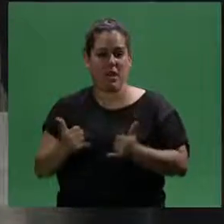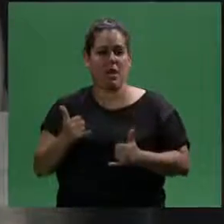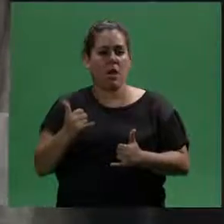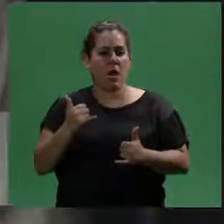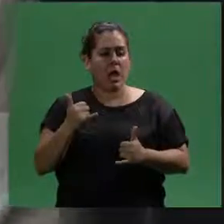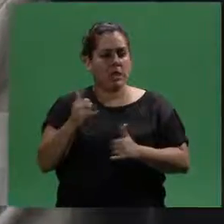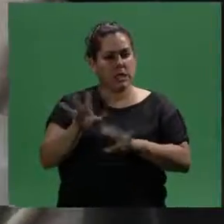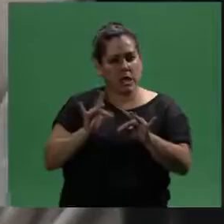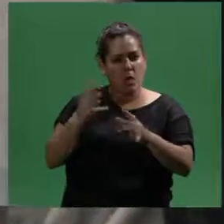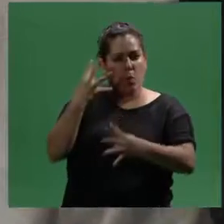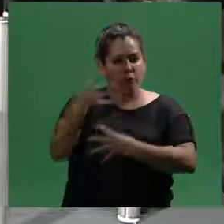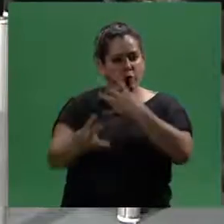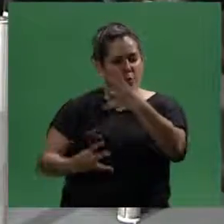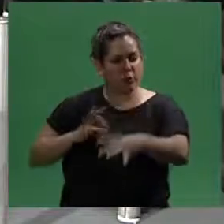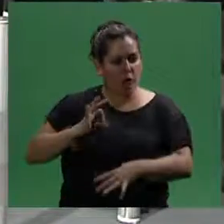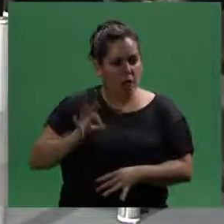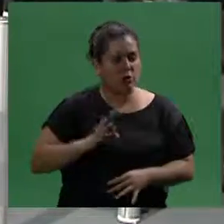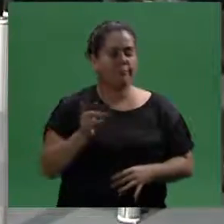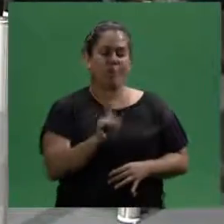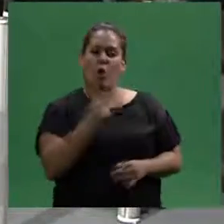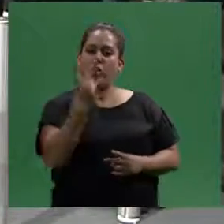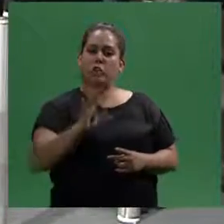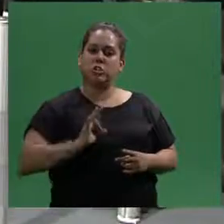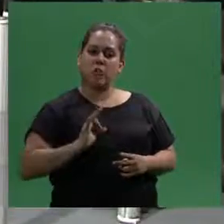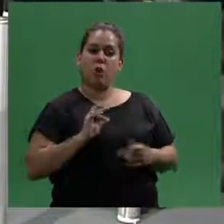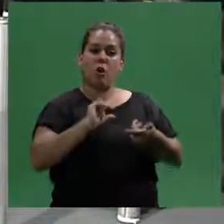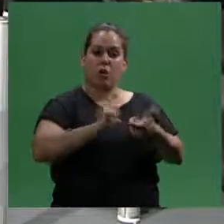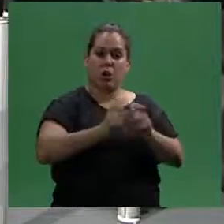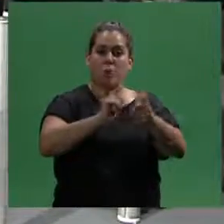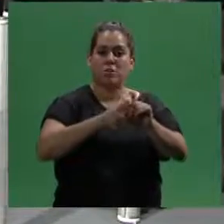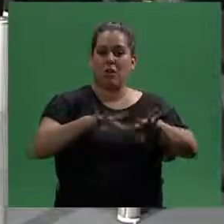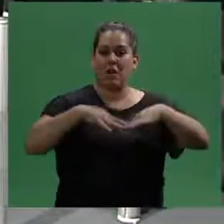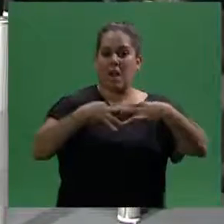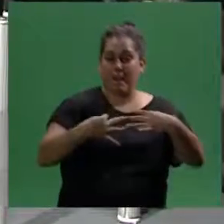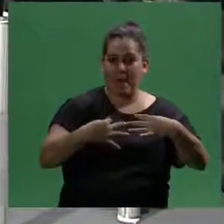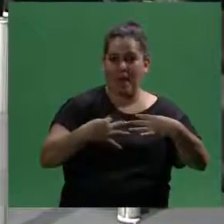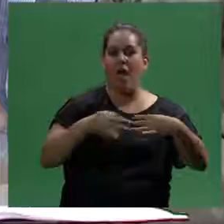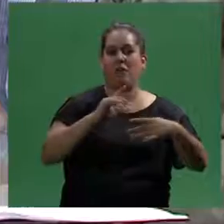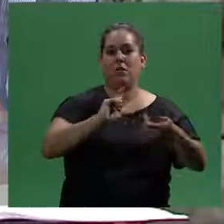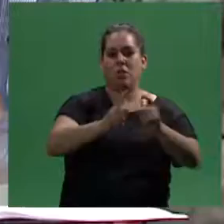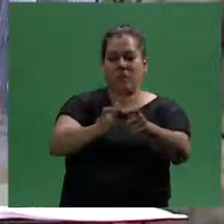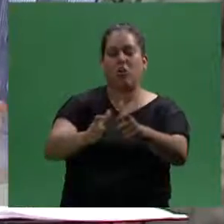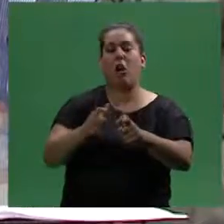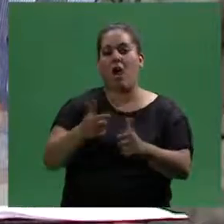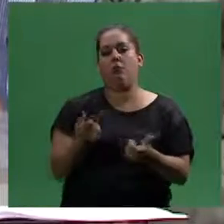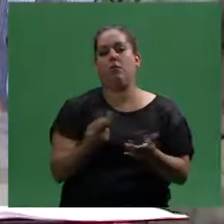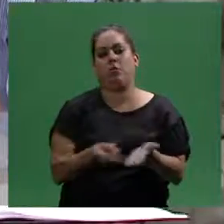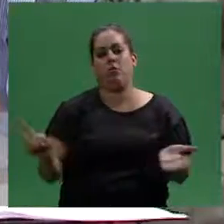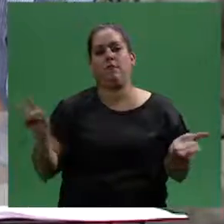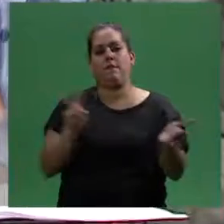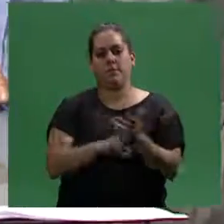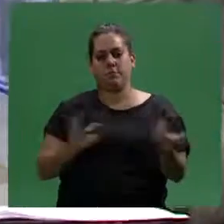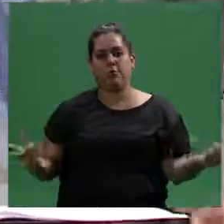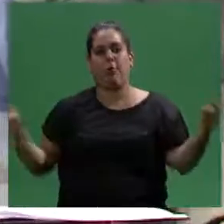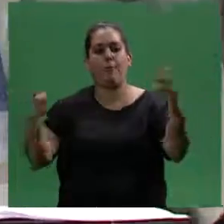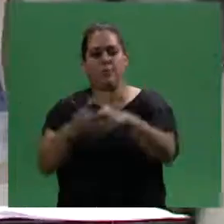¿Se eligen cada 4 años? ¿O? Se eligen cada 2 años, cada vez que hay renovación de Cámara. Cuando hay renovación de Cámara, se vuelven a constituir las comisiones